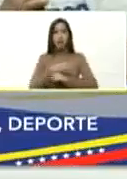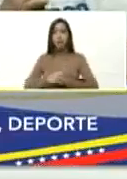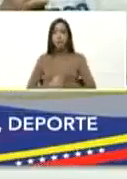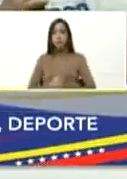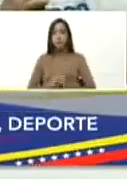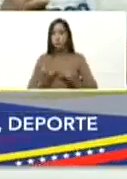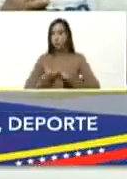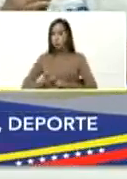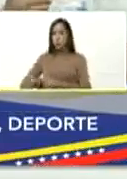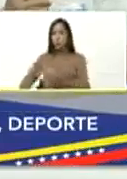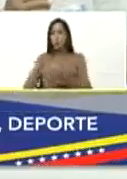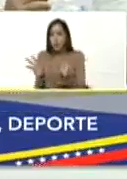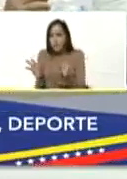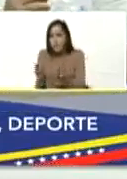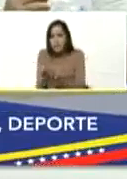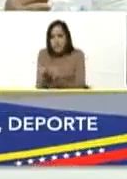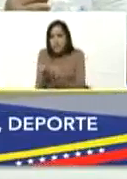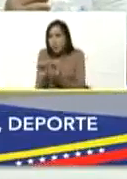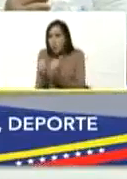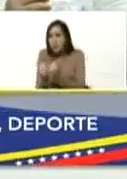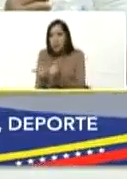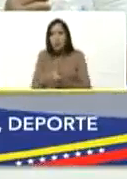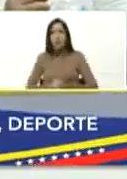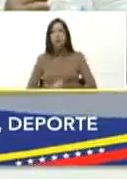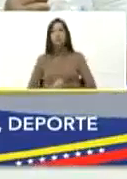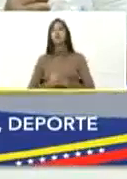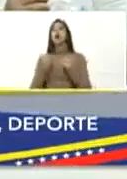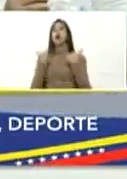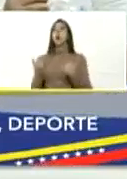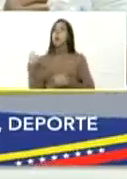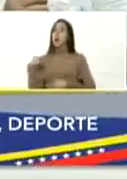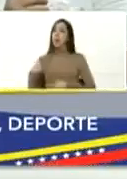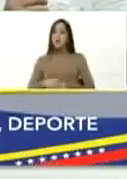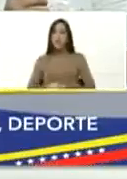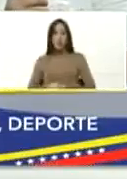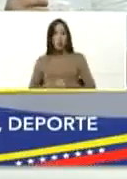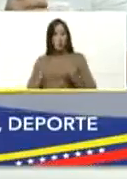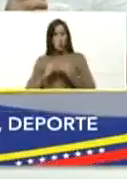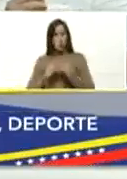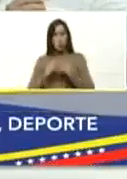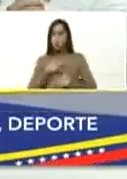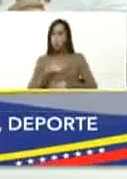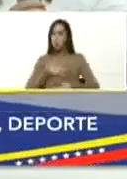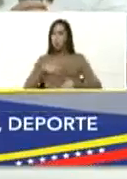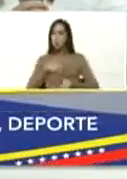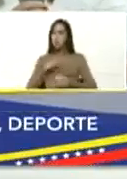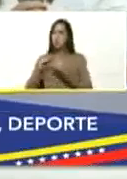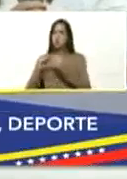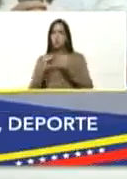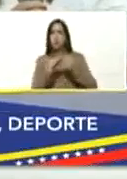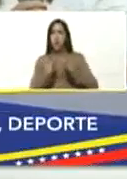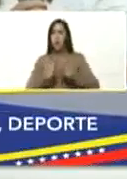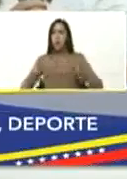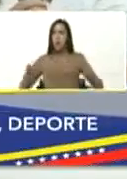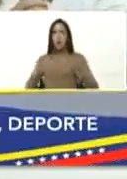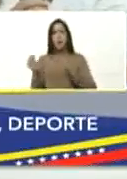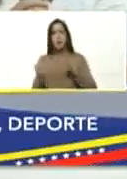un lugar estrecho, pequeño, y ahora tienen su hogar tranquilo allí, pueden hacerle arreglos,